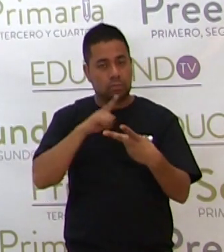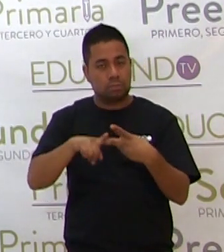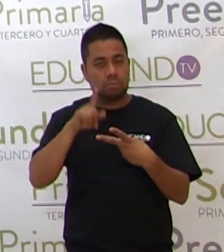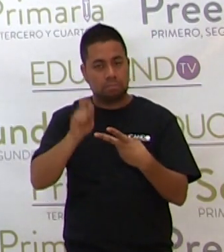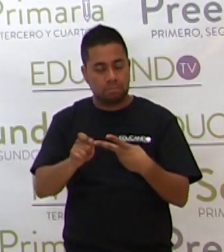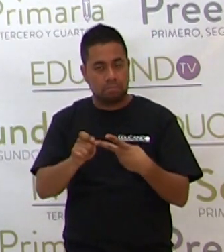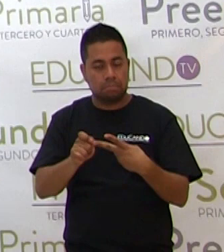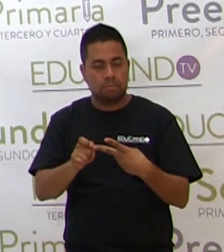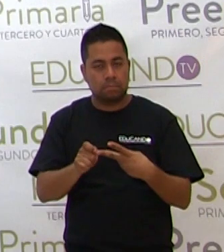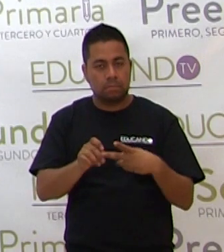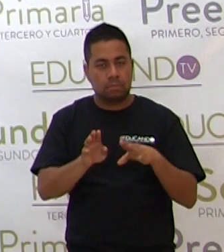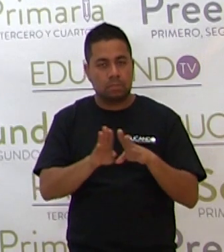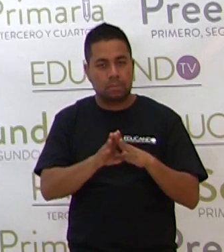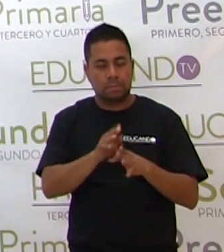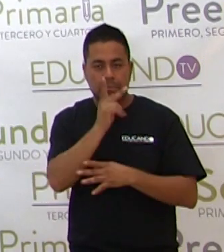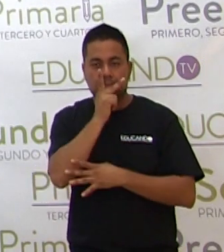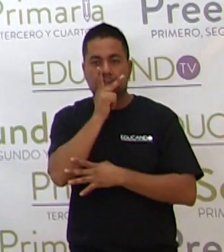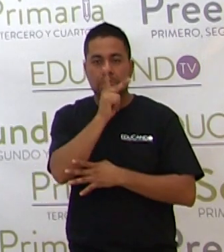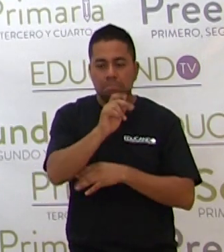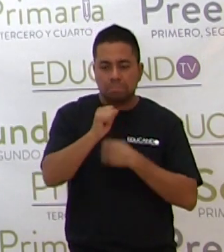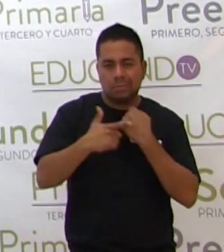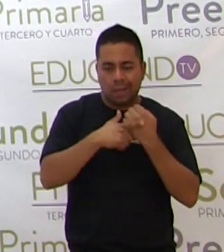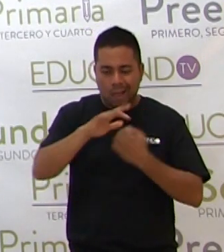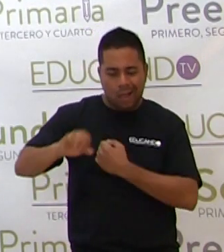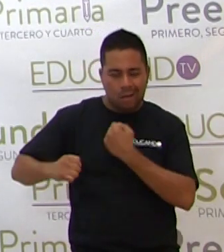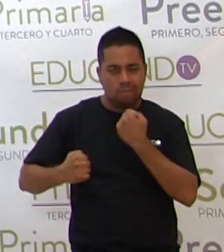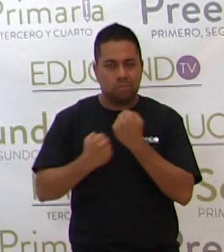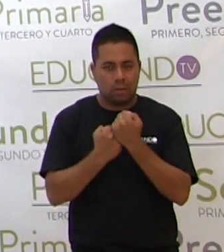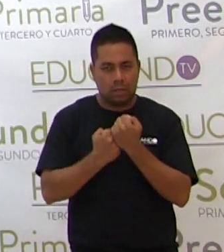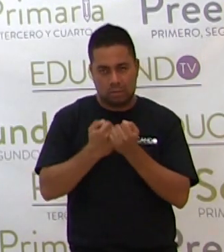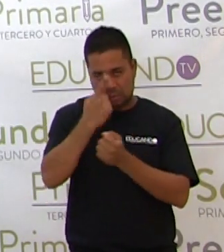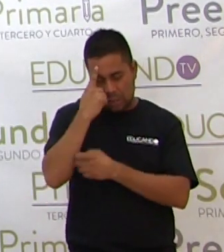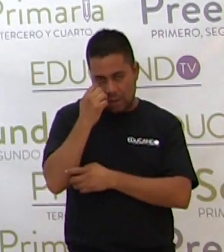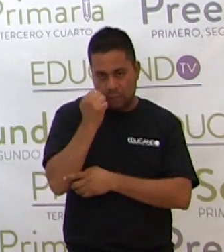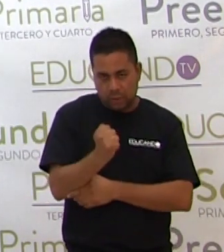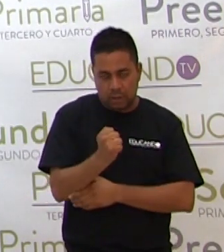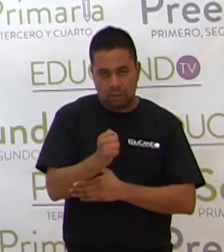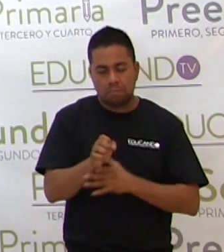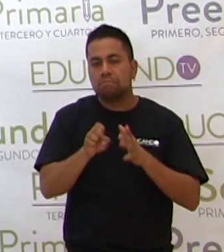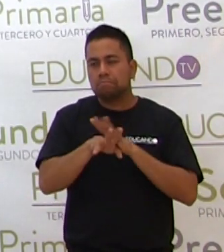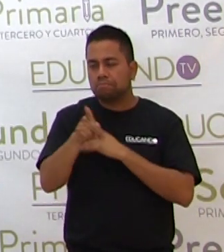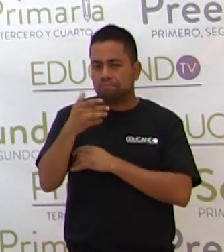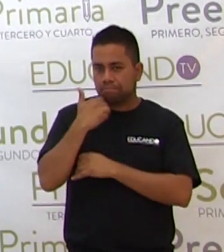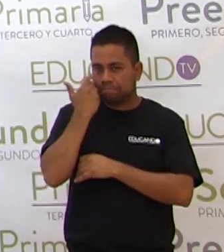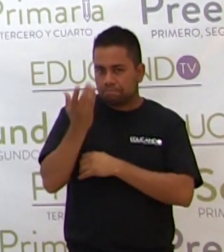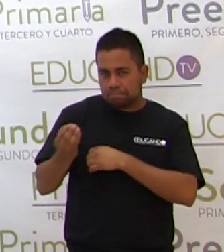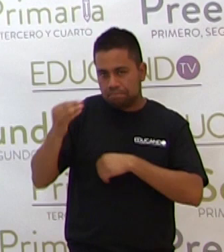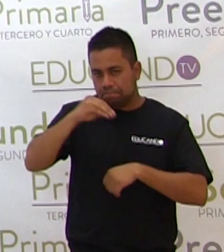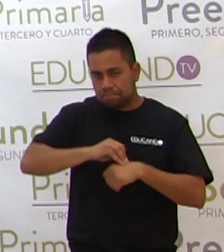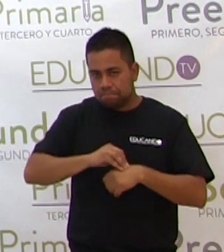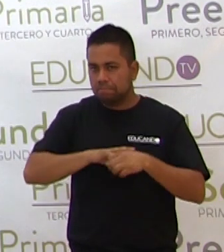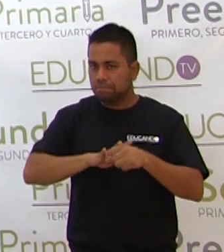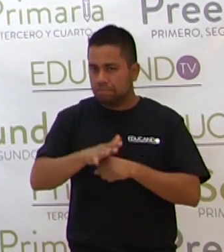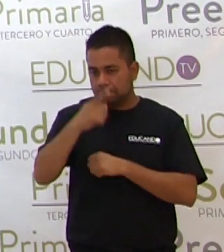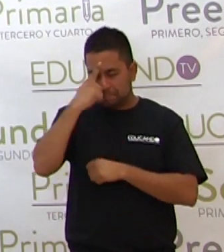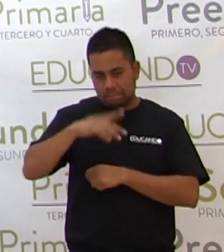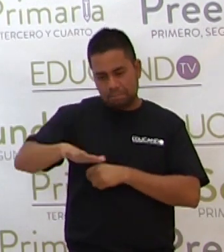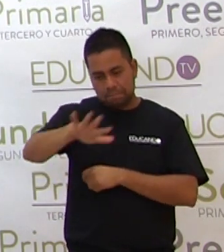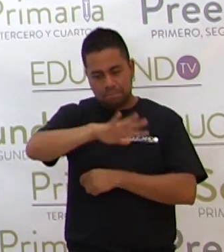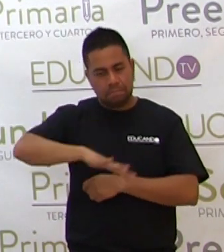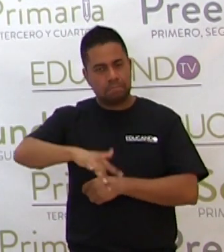enriquecer el significado del mensaje si ustedes quieren crear un ambiente